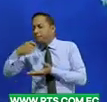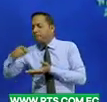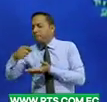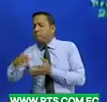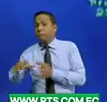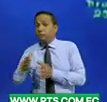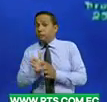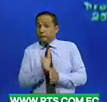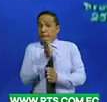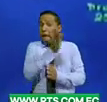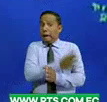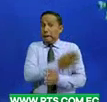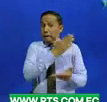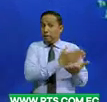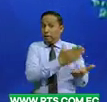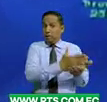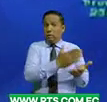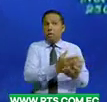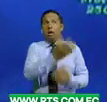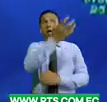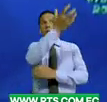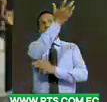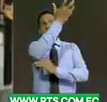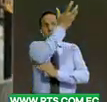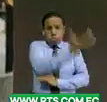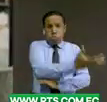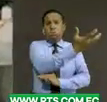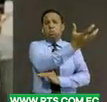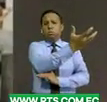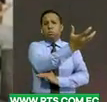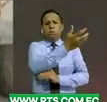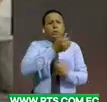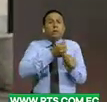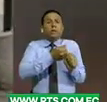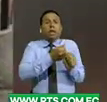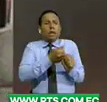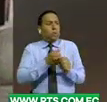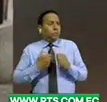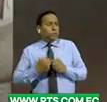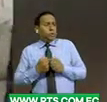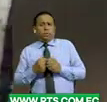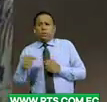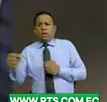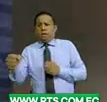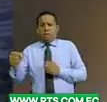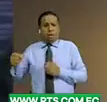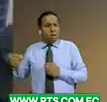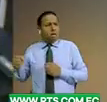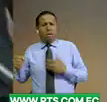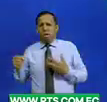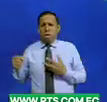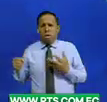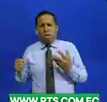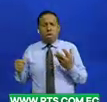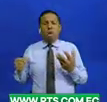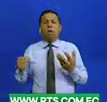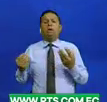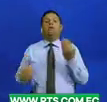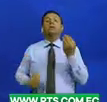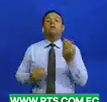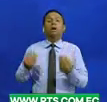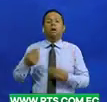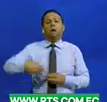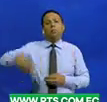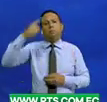cayó. Entonces lo único que ellas hicieron fue tratar de abrir la puerta, pero del susto no pudieron salir, pensando ellas que era